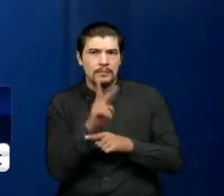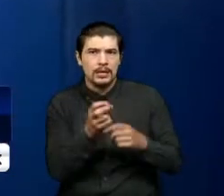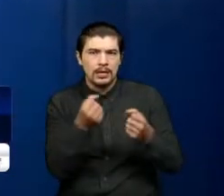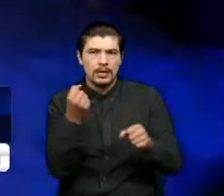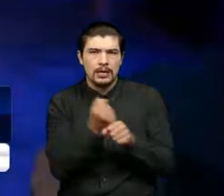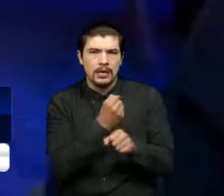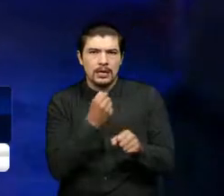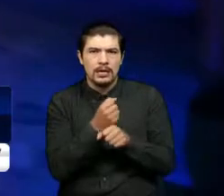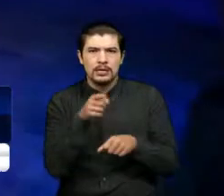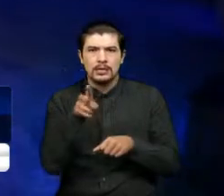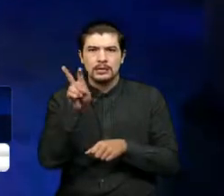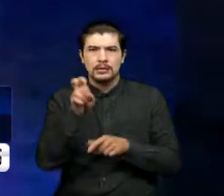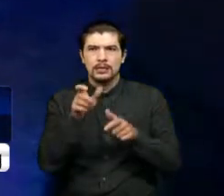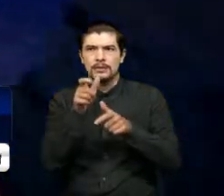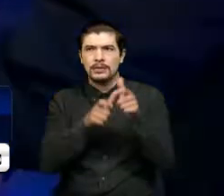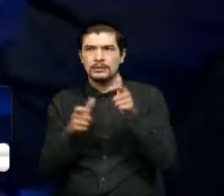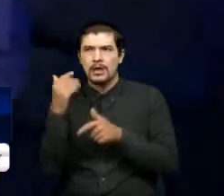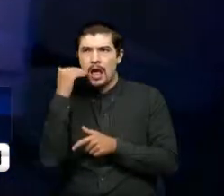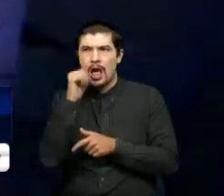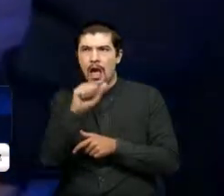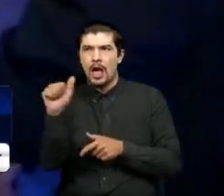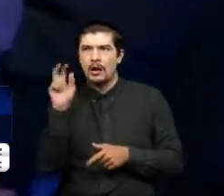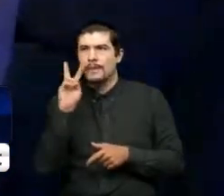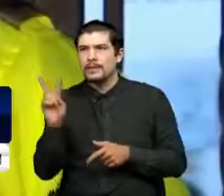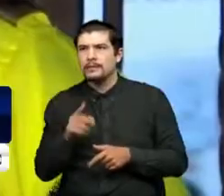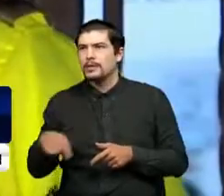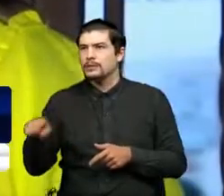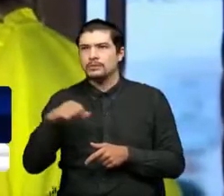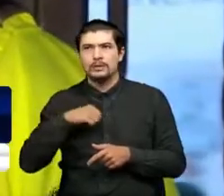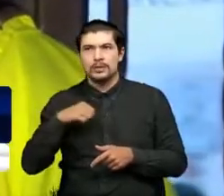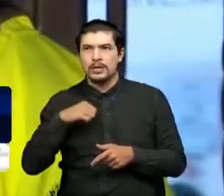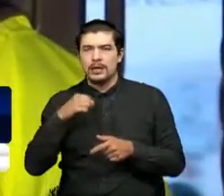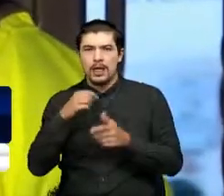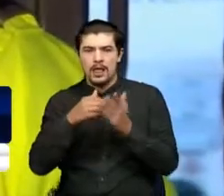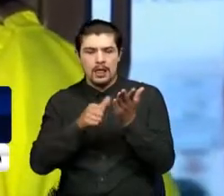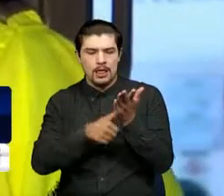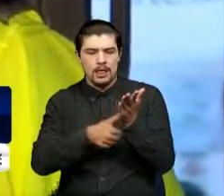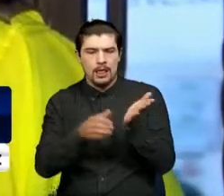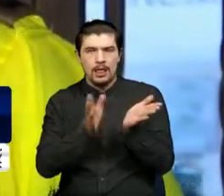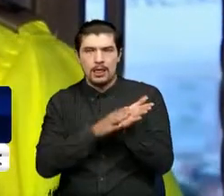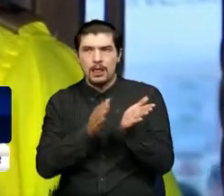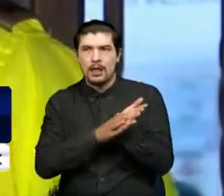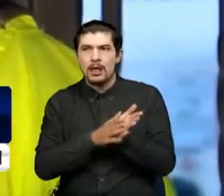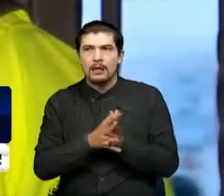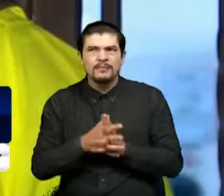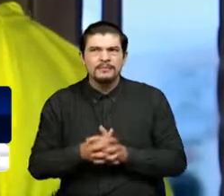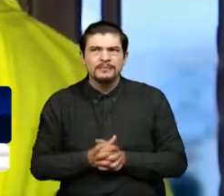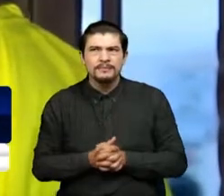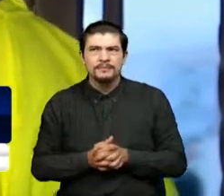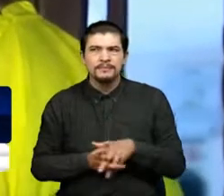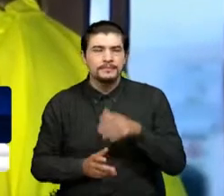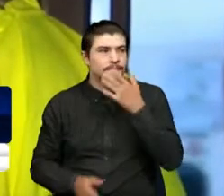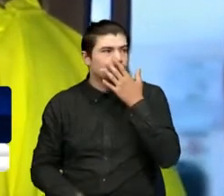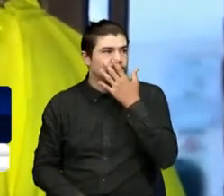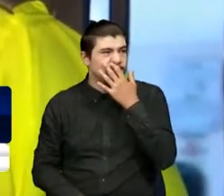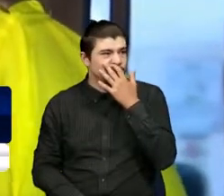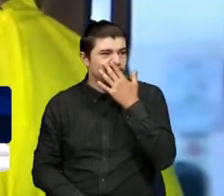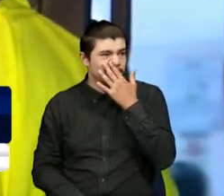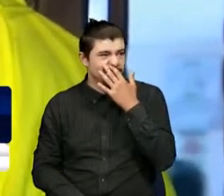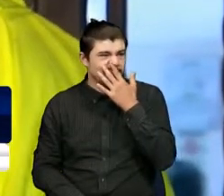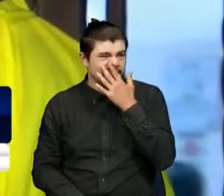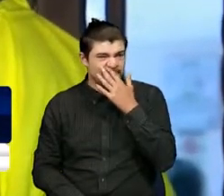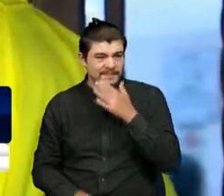17 mujeres venezolanas indocumentadas son personas que nosotros hacemos rutinas llegamos a diferentes sitios